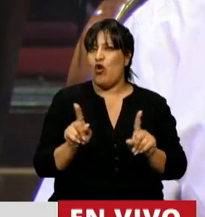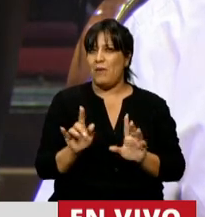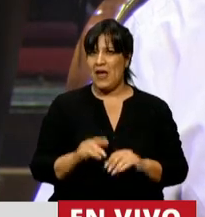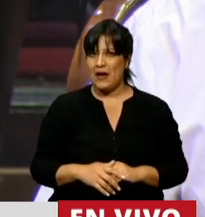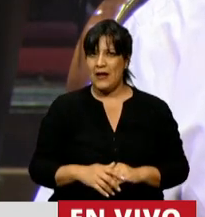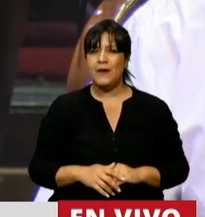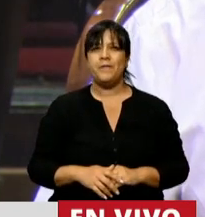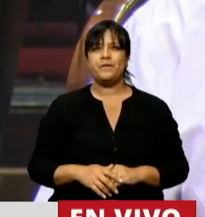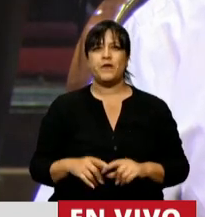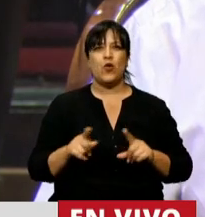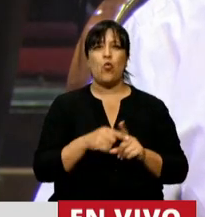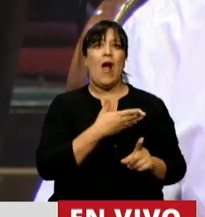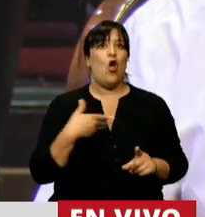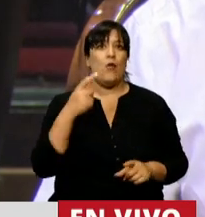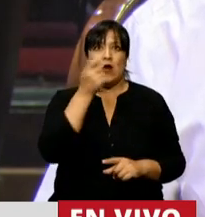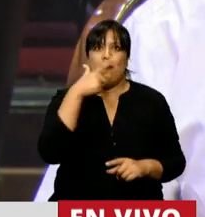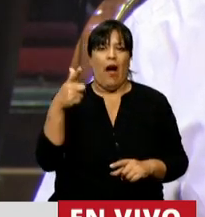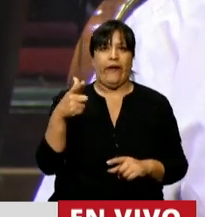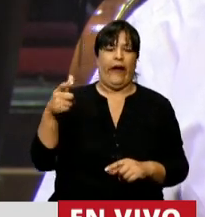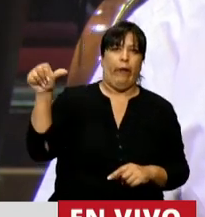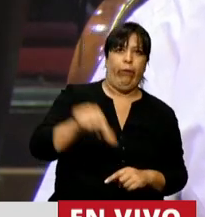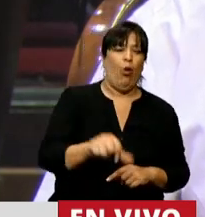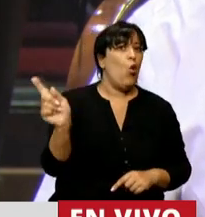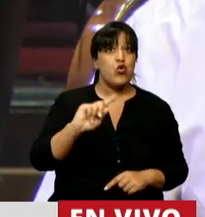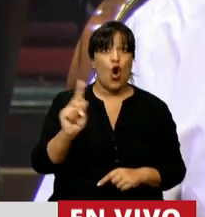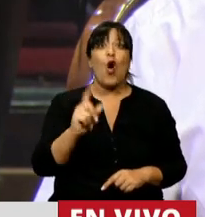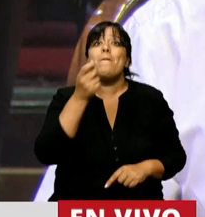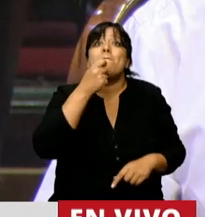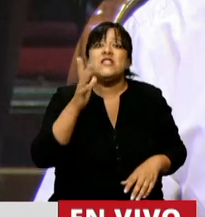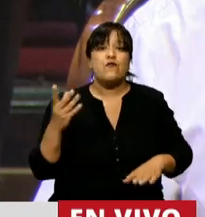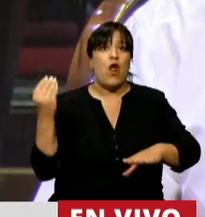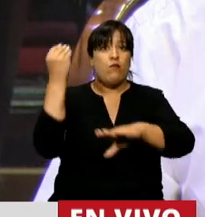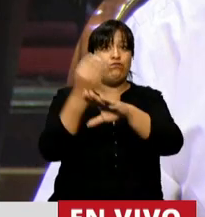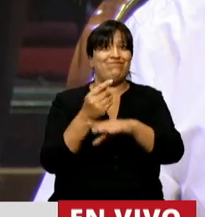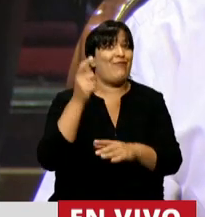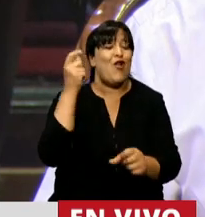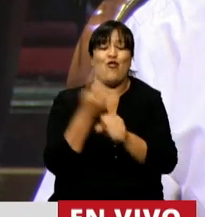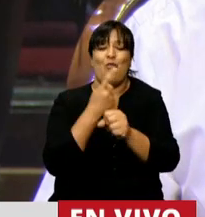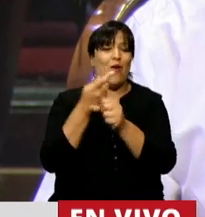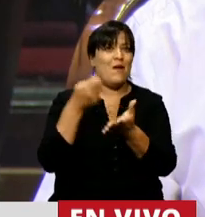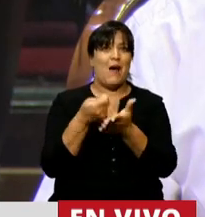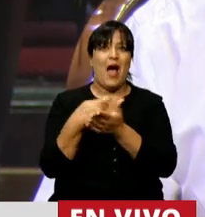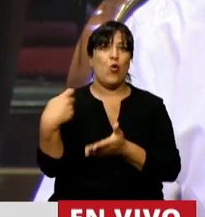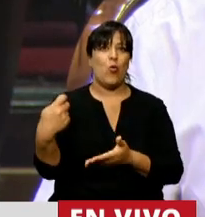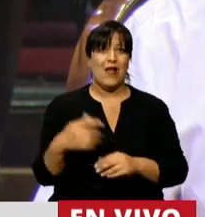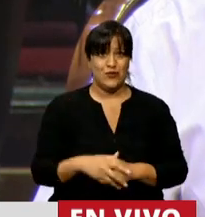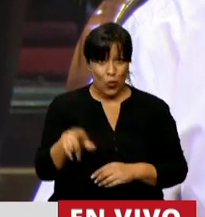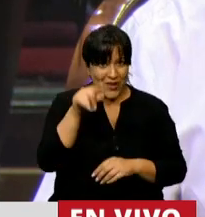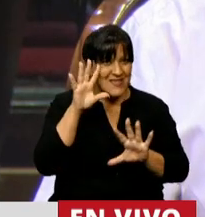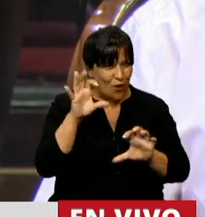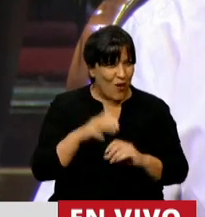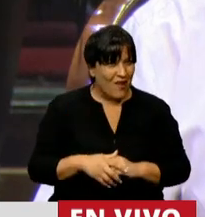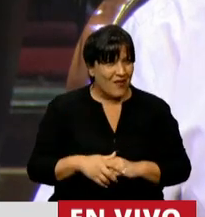que no les convenía desestabilizar el gobierno de Macri porque quien asumiera no iba a poder pagar las jubilaciones. ¿Recuerdan